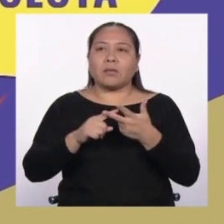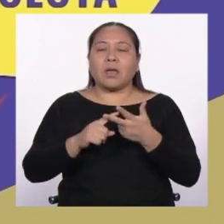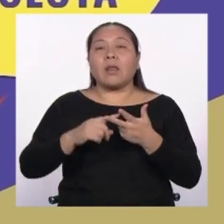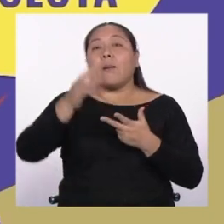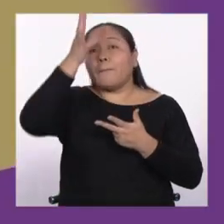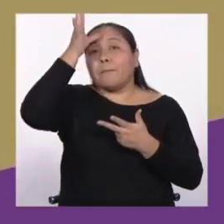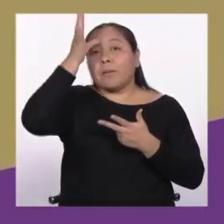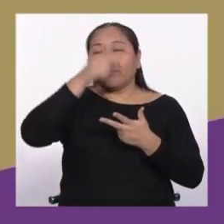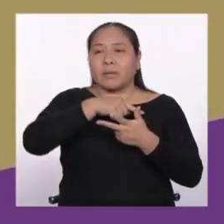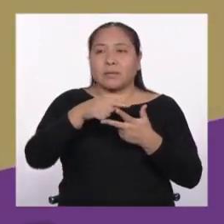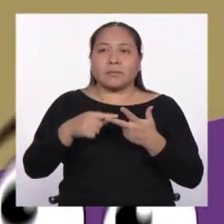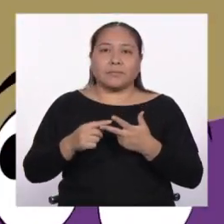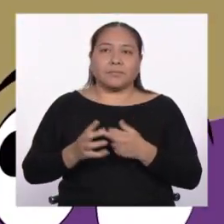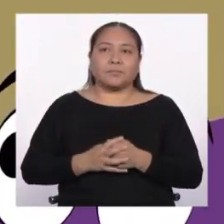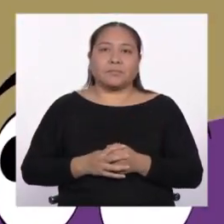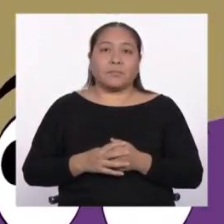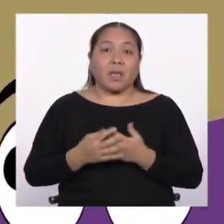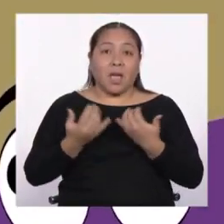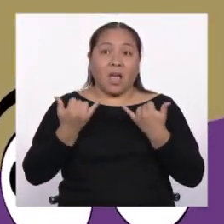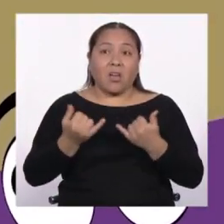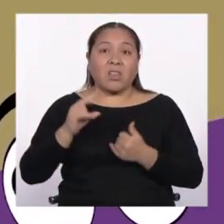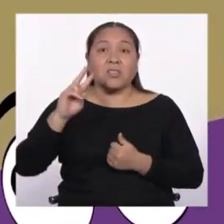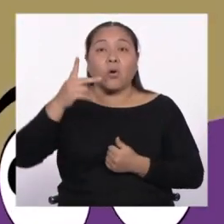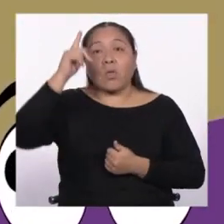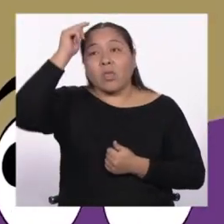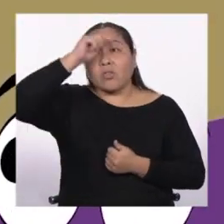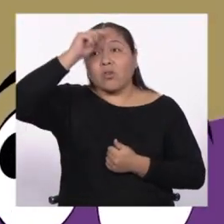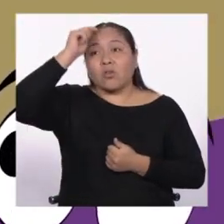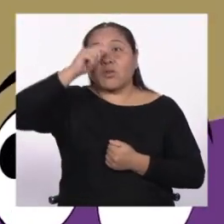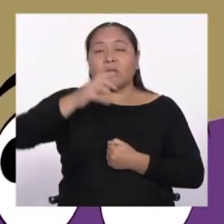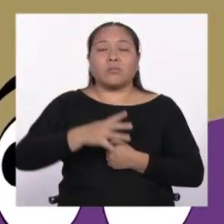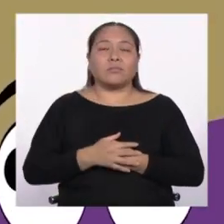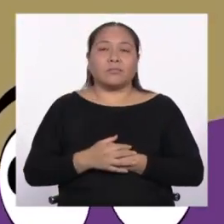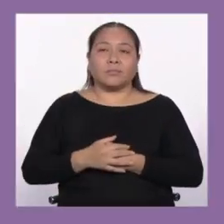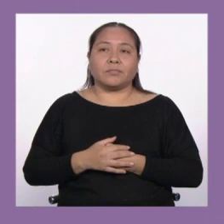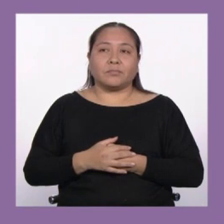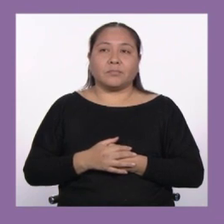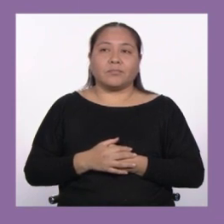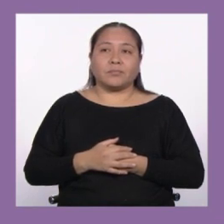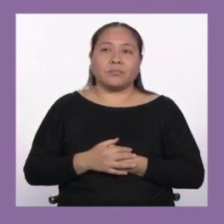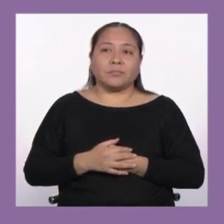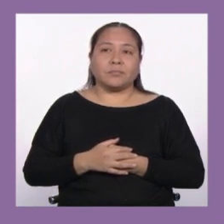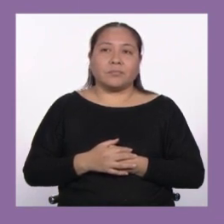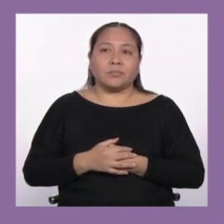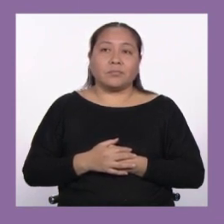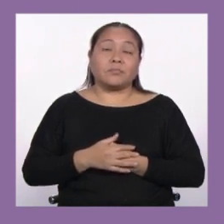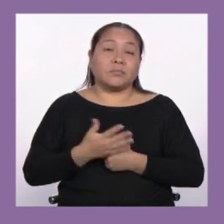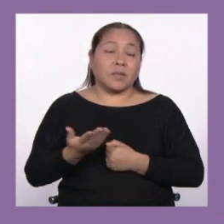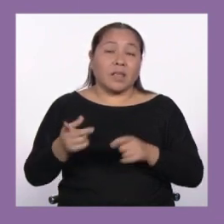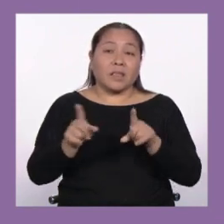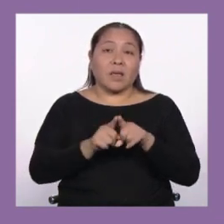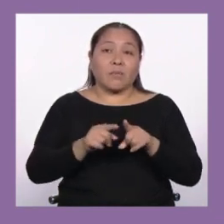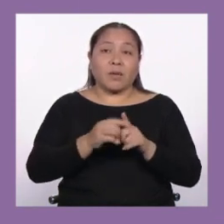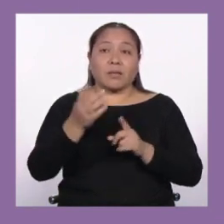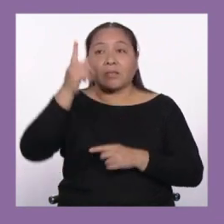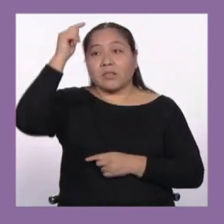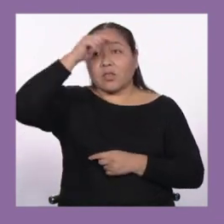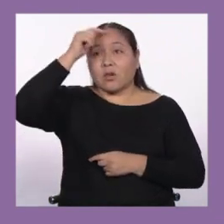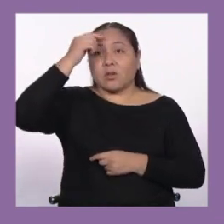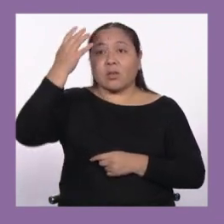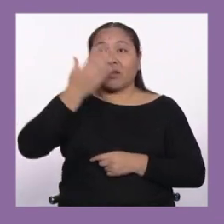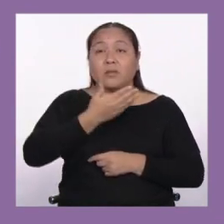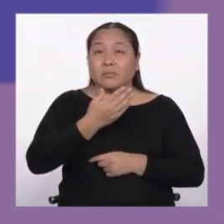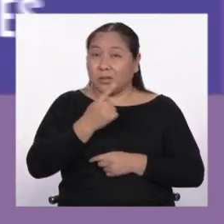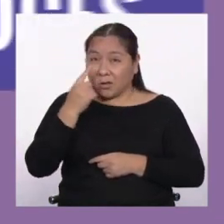paternalista. Pero ahora veamos la segunda propuesta teórica del absolutismo. Por otro lado, también estaba la teoría de ese señor.